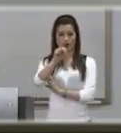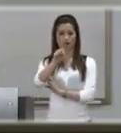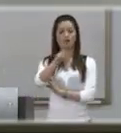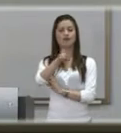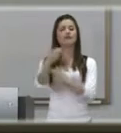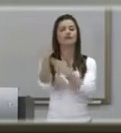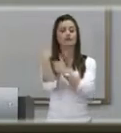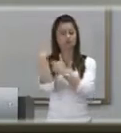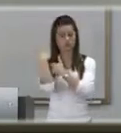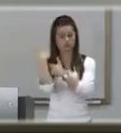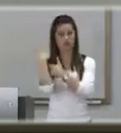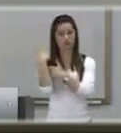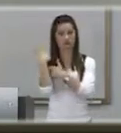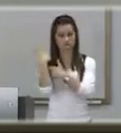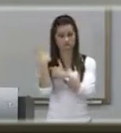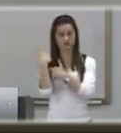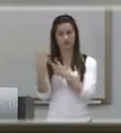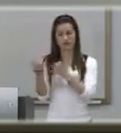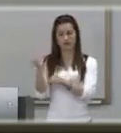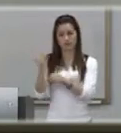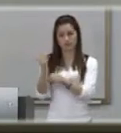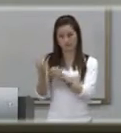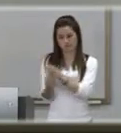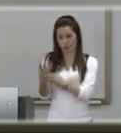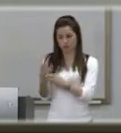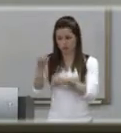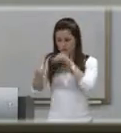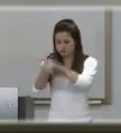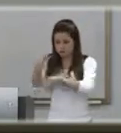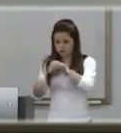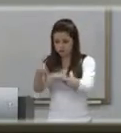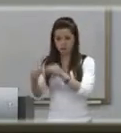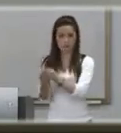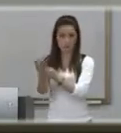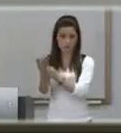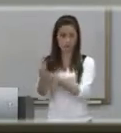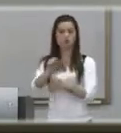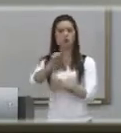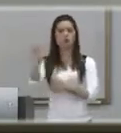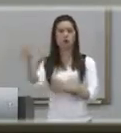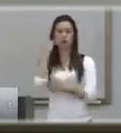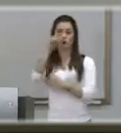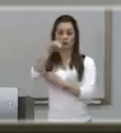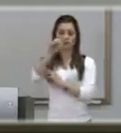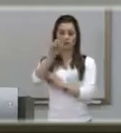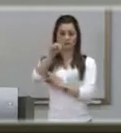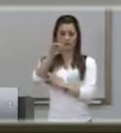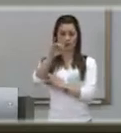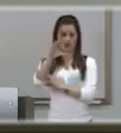esfuerzos de generación de estos productos, a Mónica Cortés,